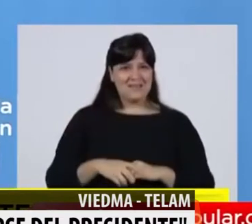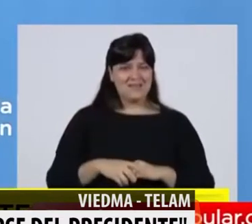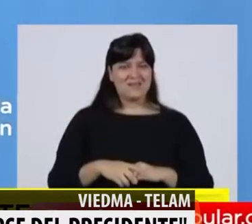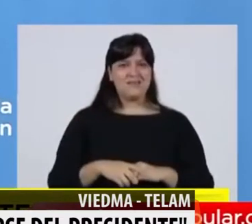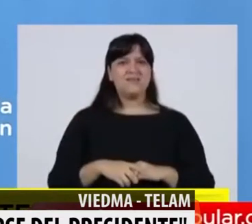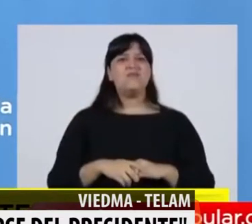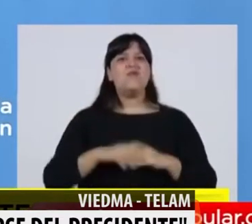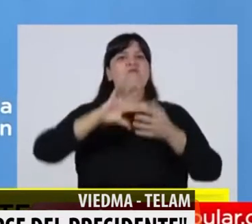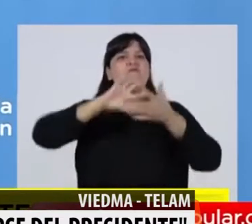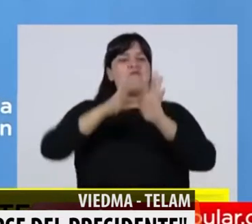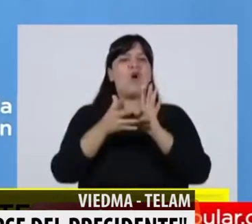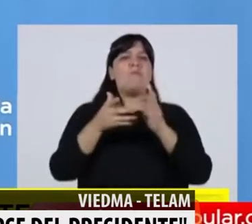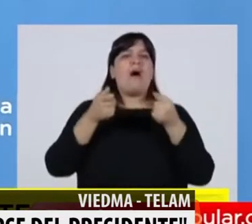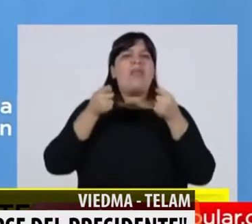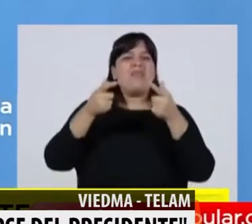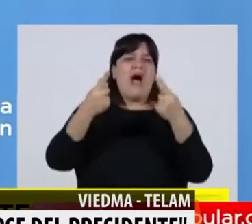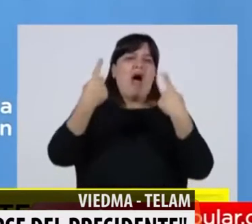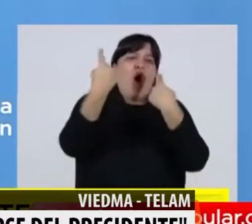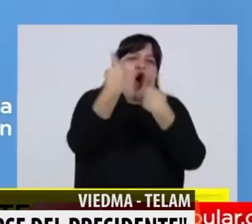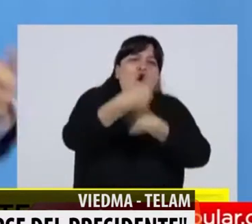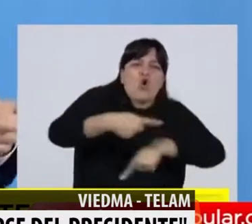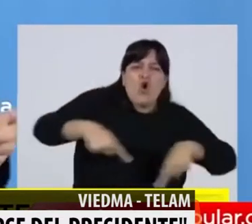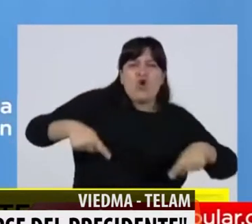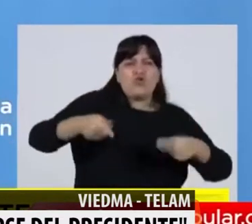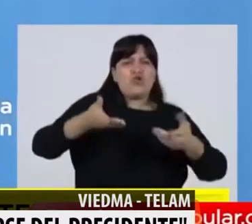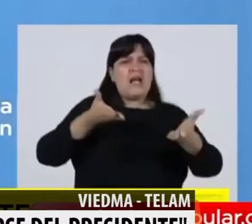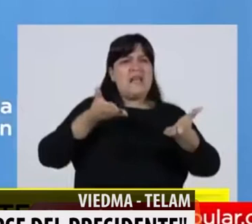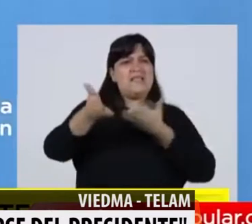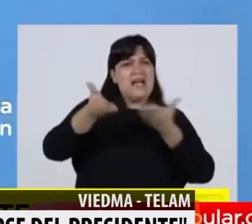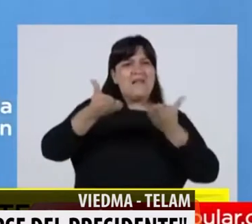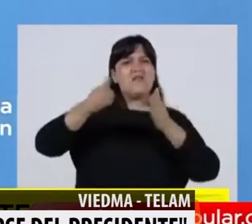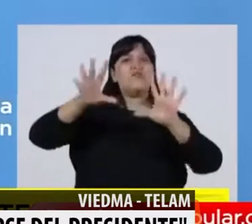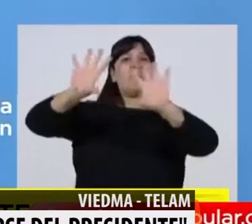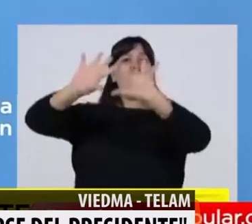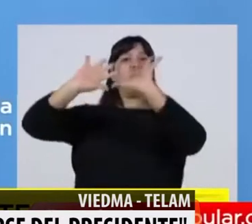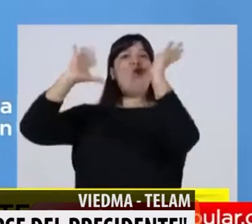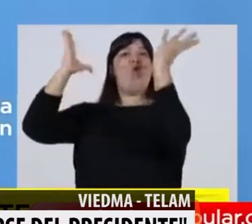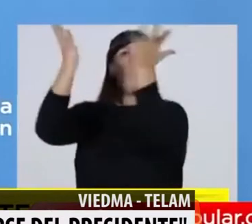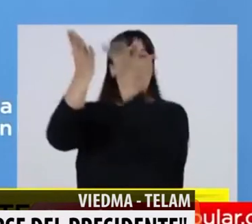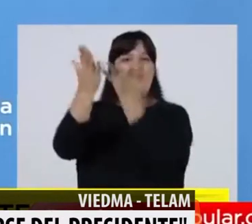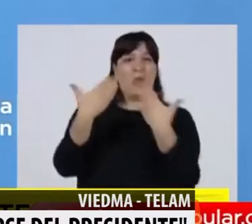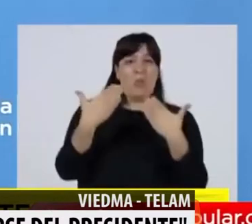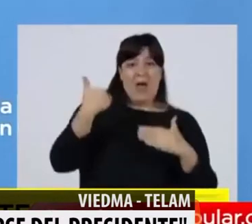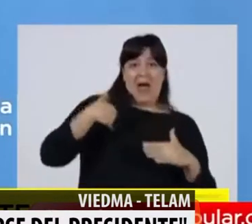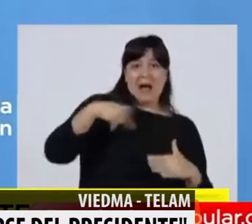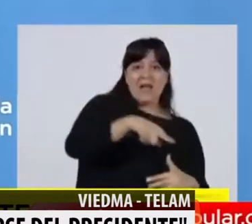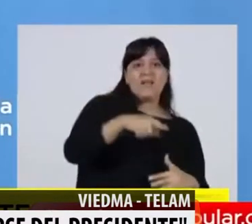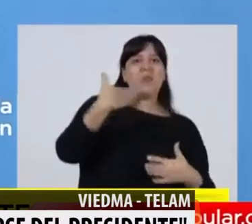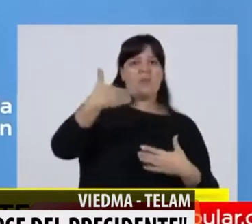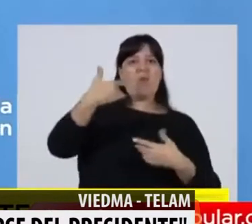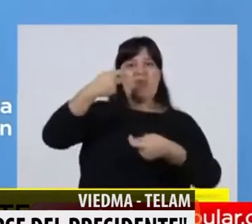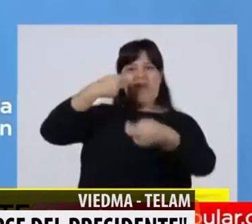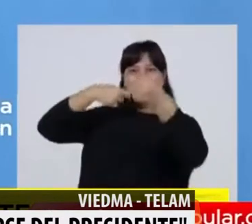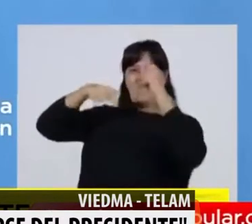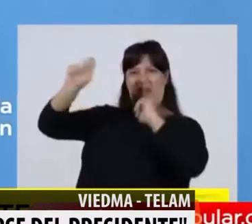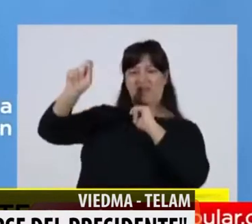es endeudar al país, es endeudar al trabajador y más que nada despedir a los trabajadores. Esto de la modernización